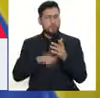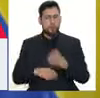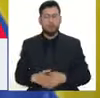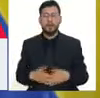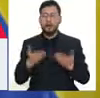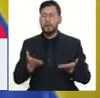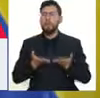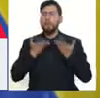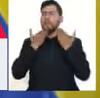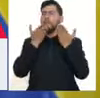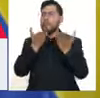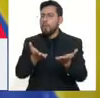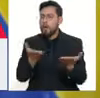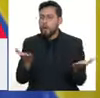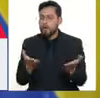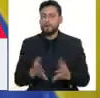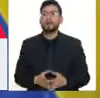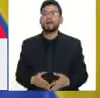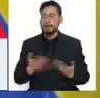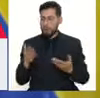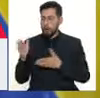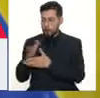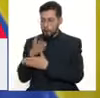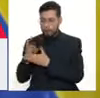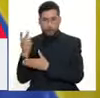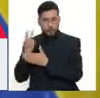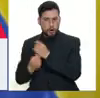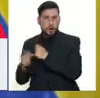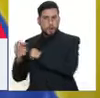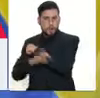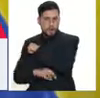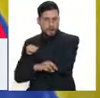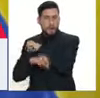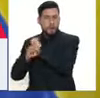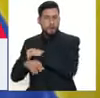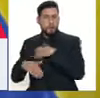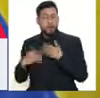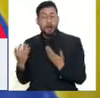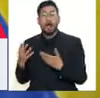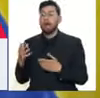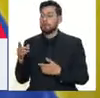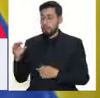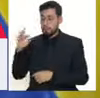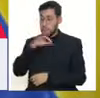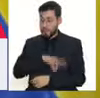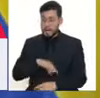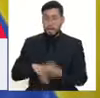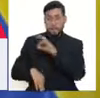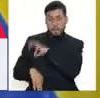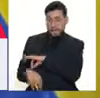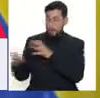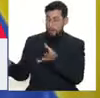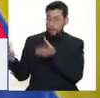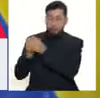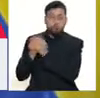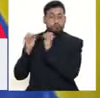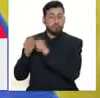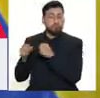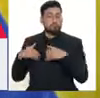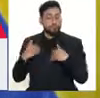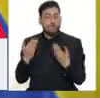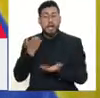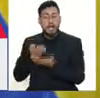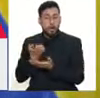de promover la cooperación bilateral para obtener mayores beneficios económicos que